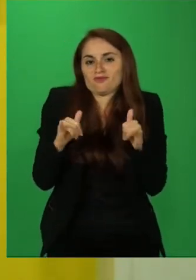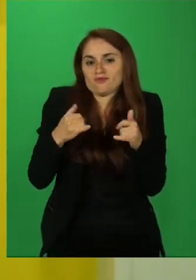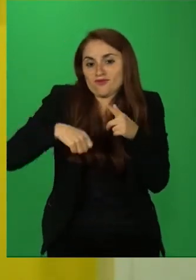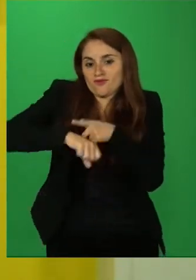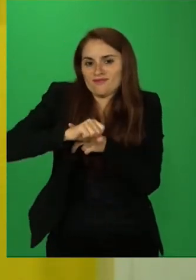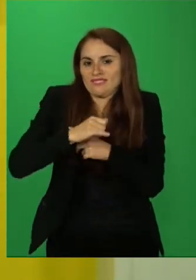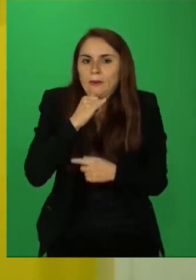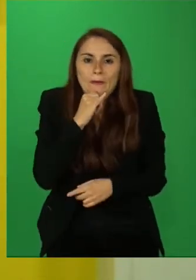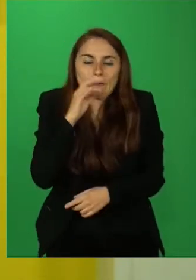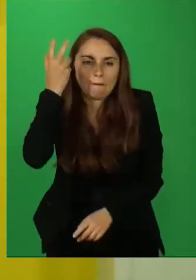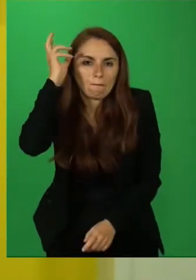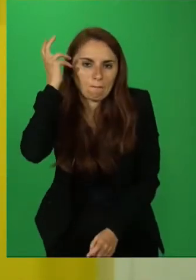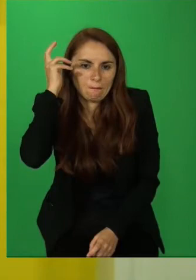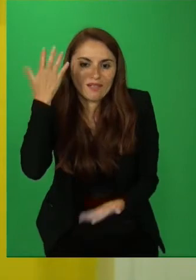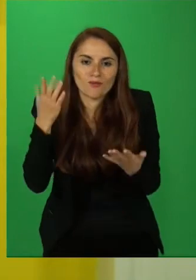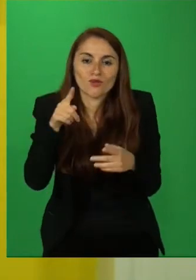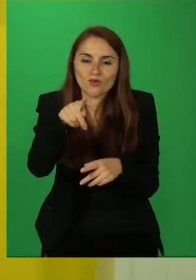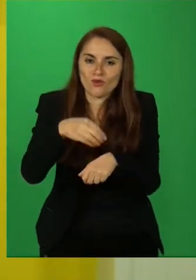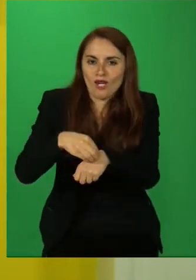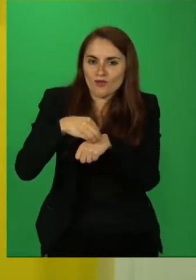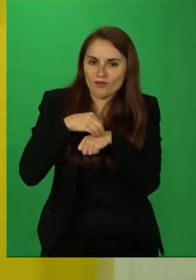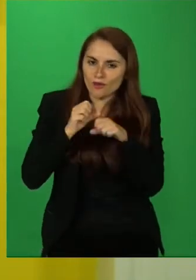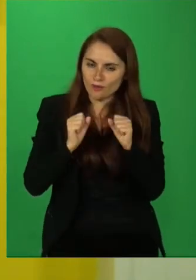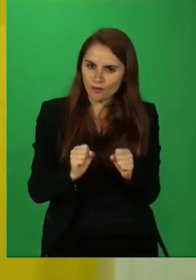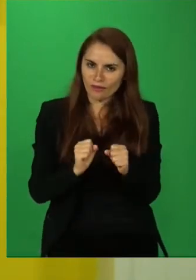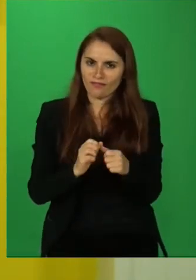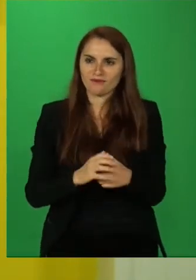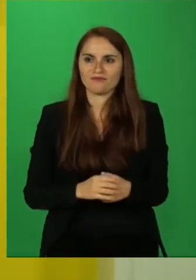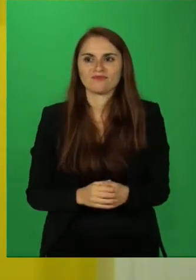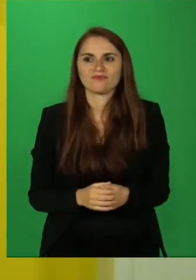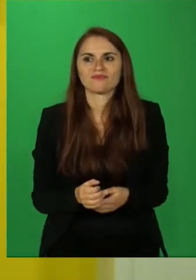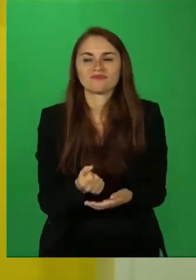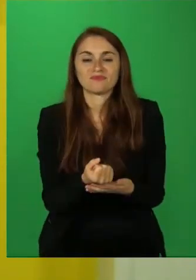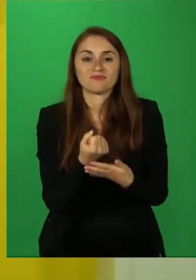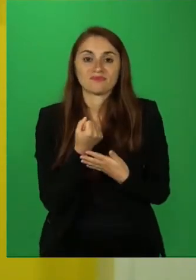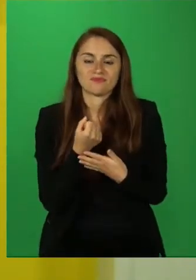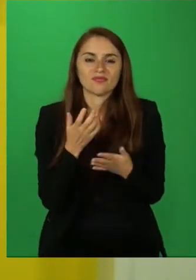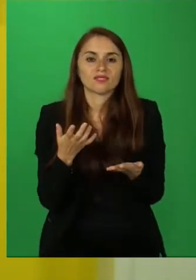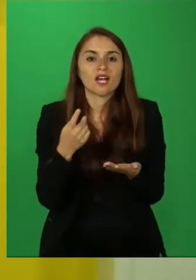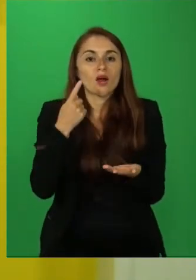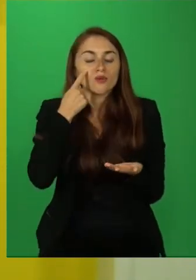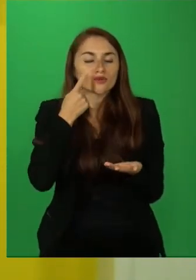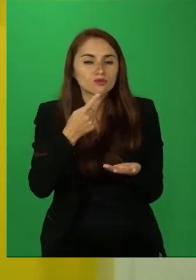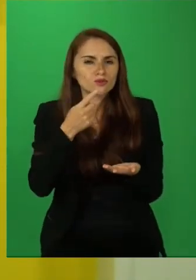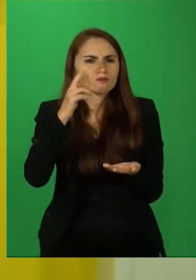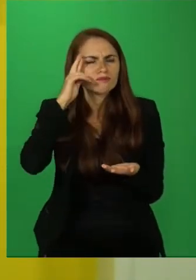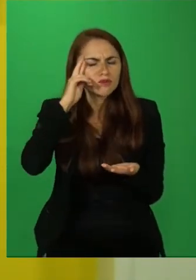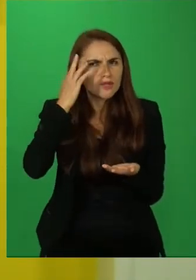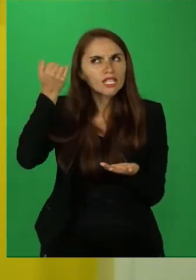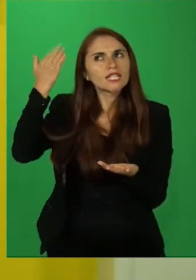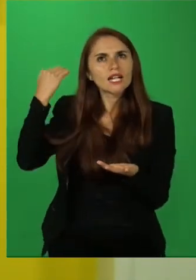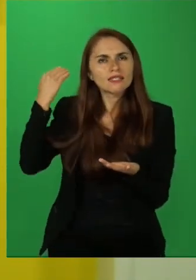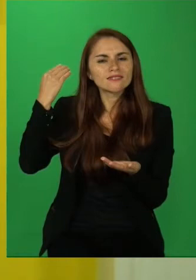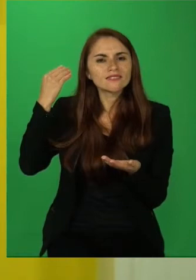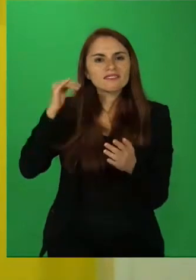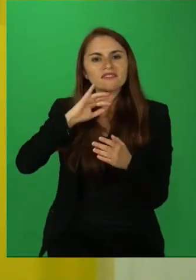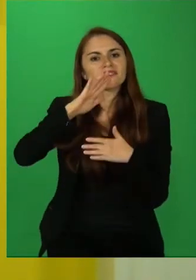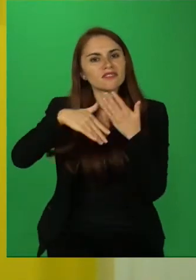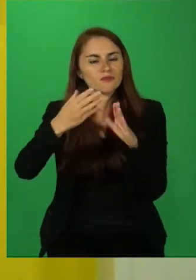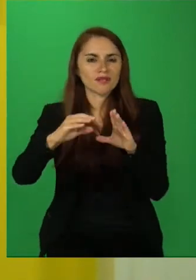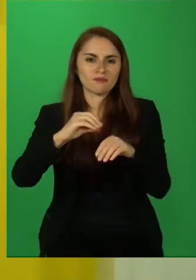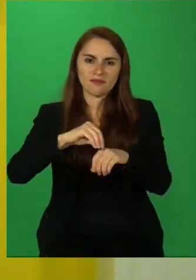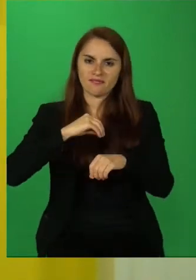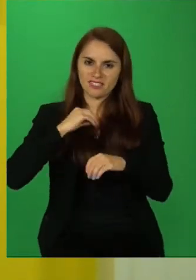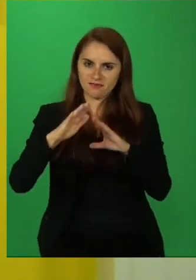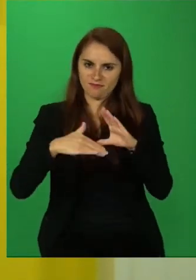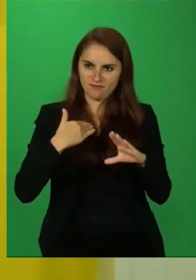sé. Quizás tú me puedes ayudar mucho más. Si activaste otro conocimiento, después me escribes. Súper.